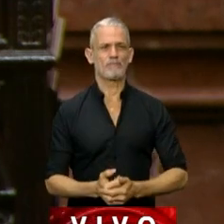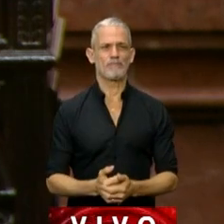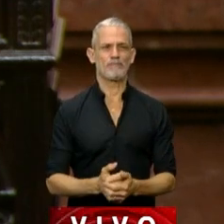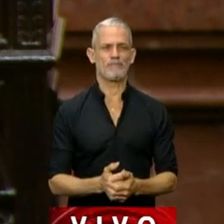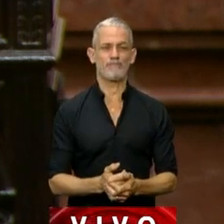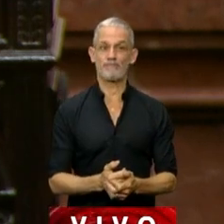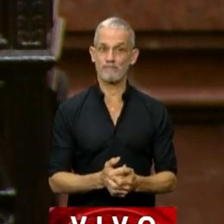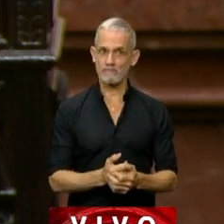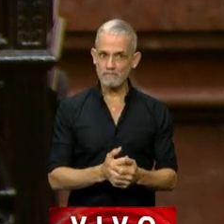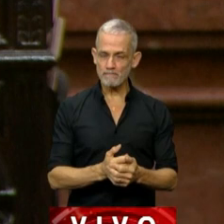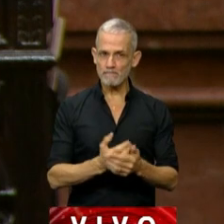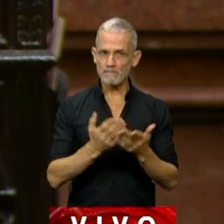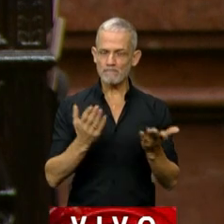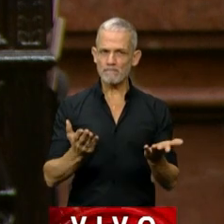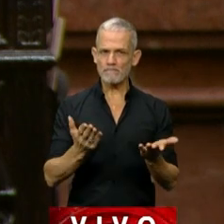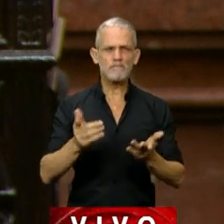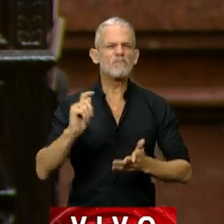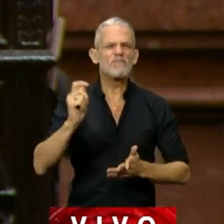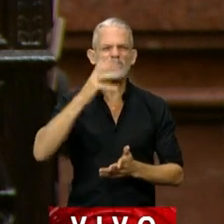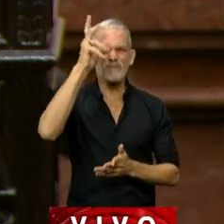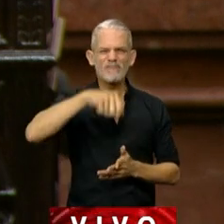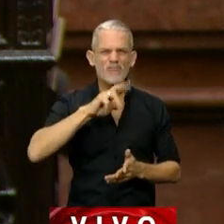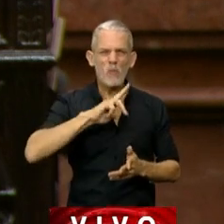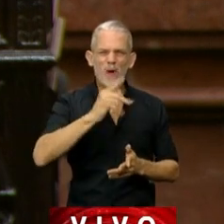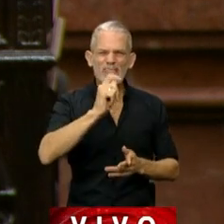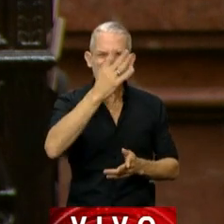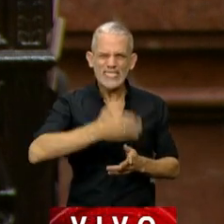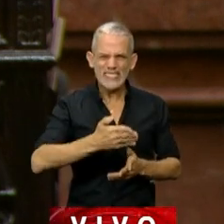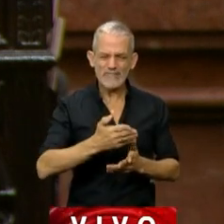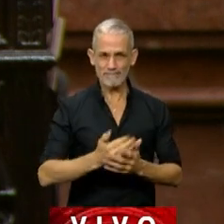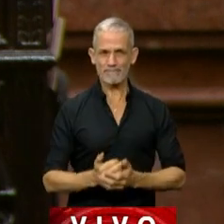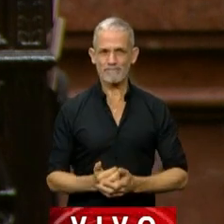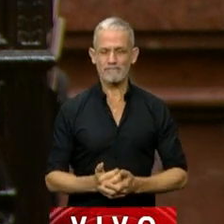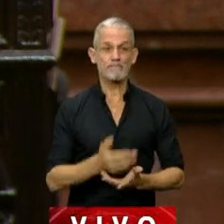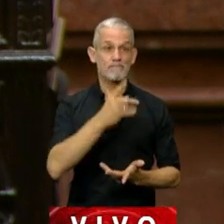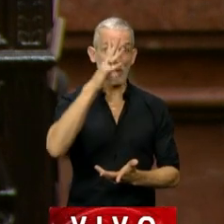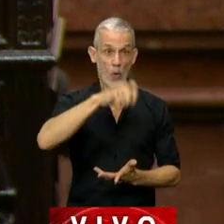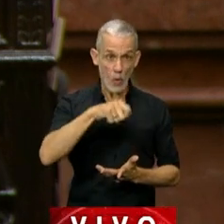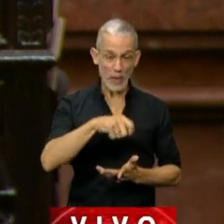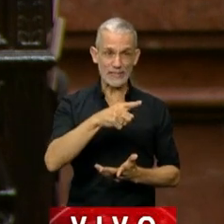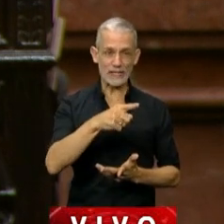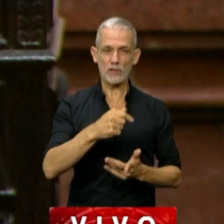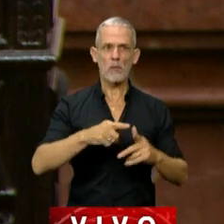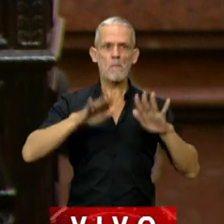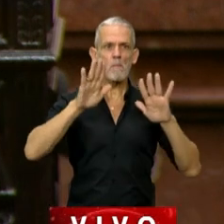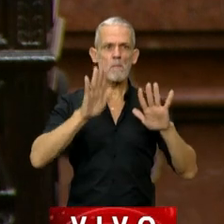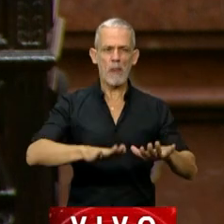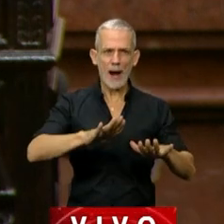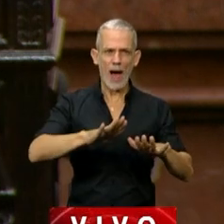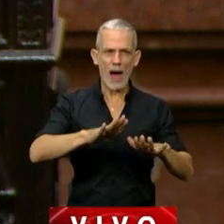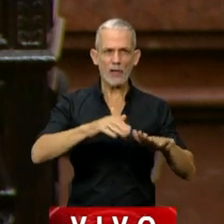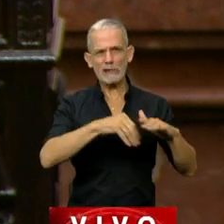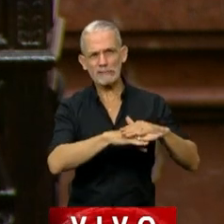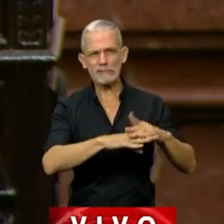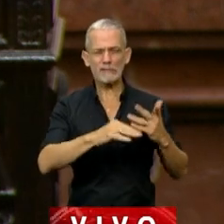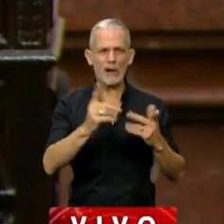¿Y quién es esta jueza? Esta jueza es la jueza que tiene paralizadas,